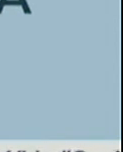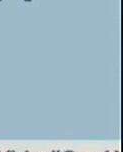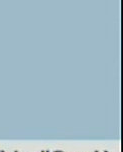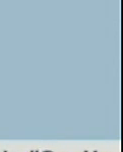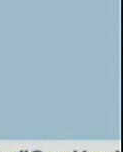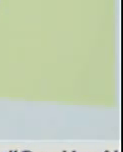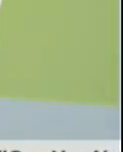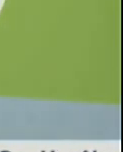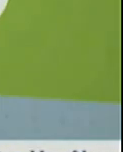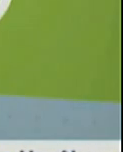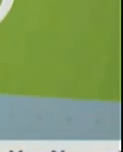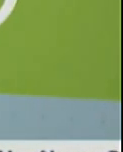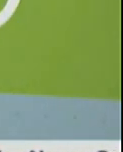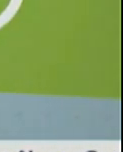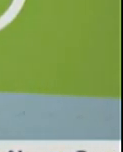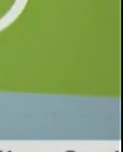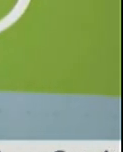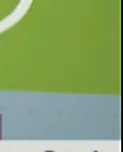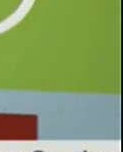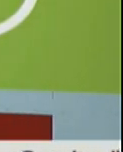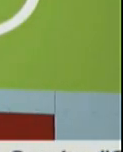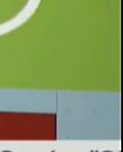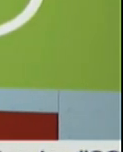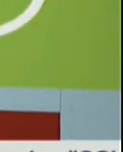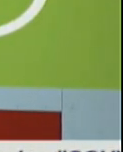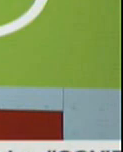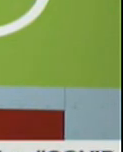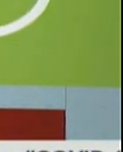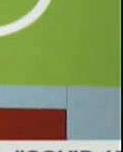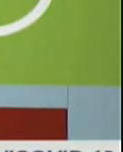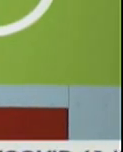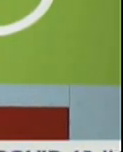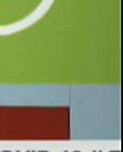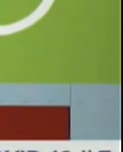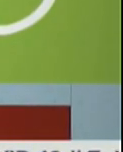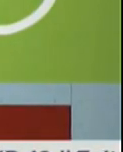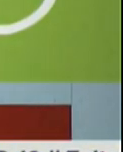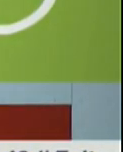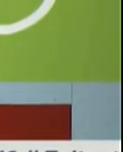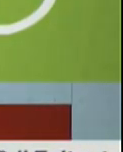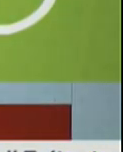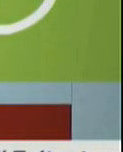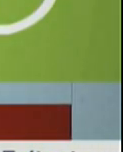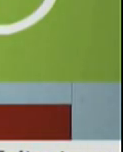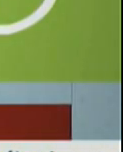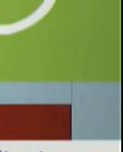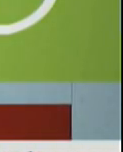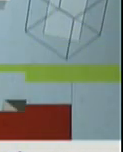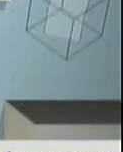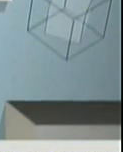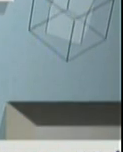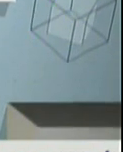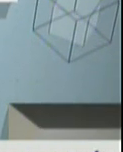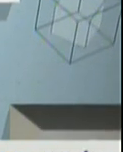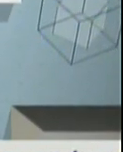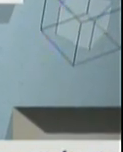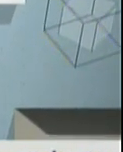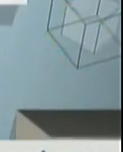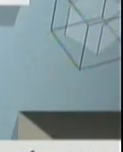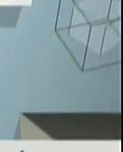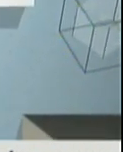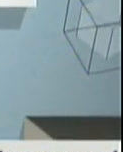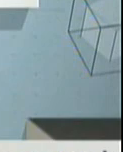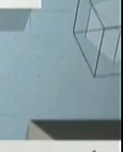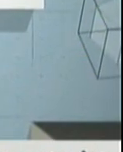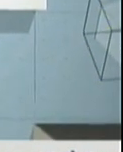nuevo código de vida usa el nacido como otra prenda de vestir y úsalo correctamente lávate las manos